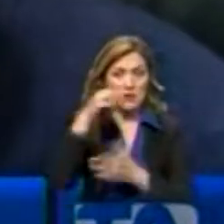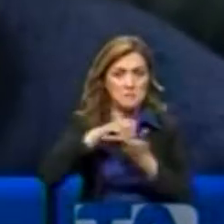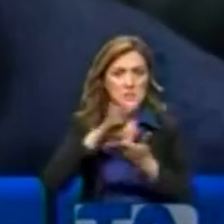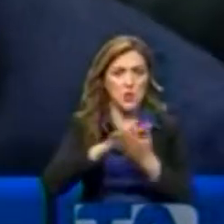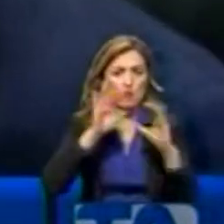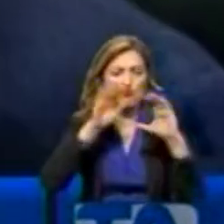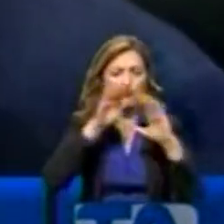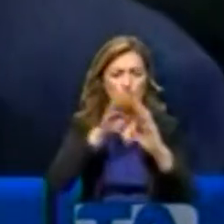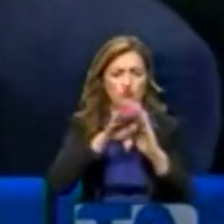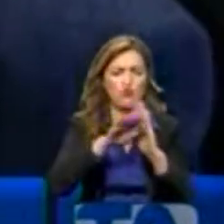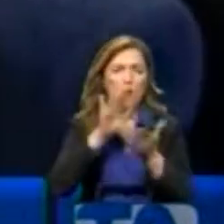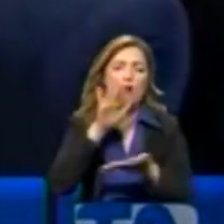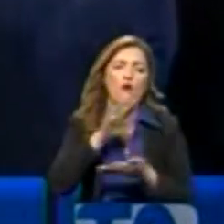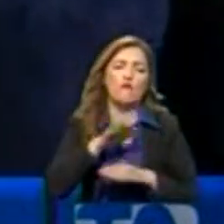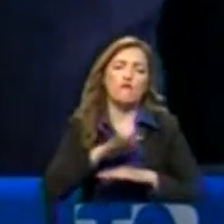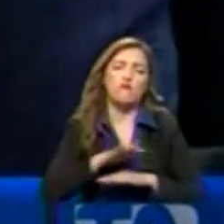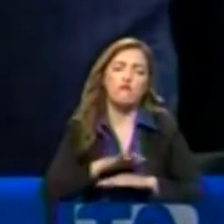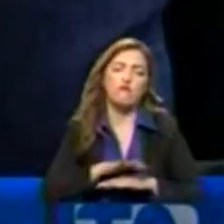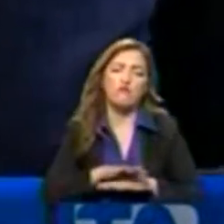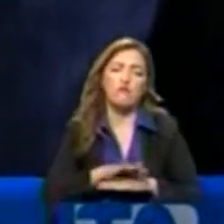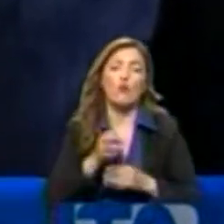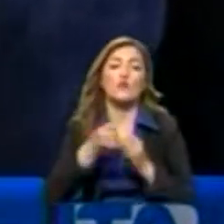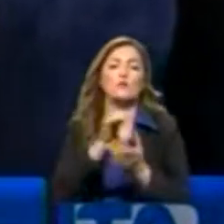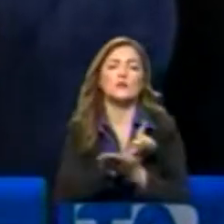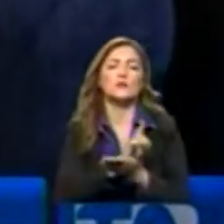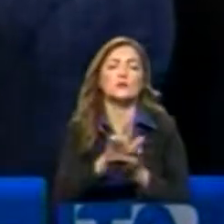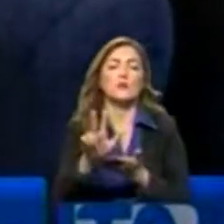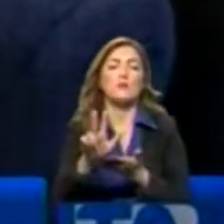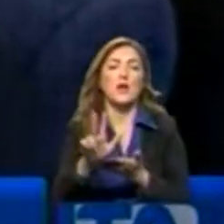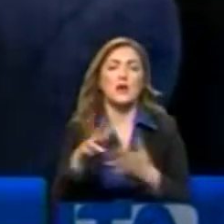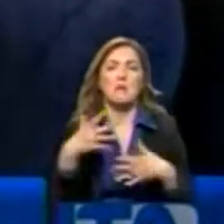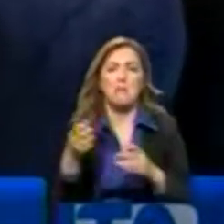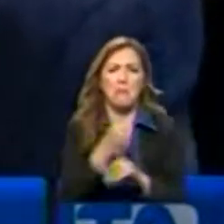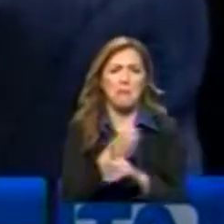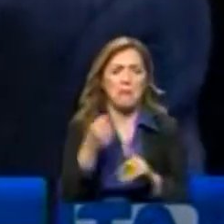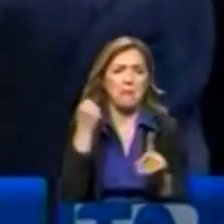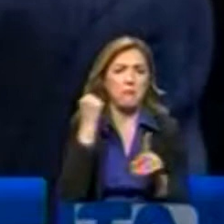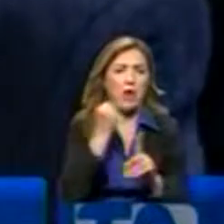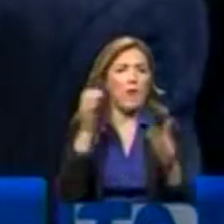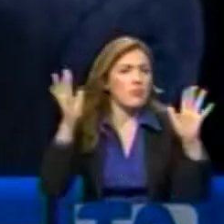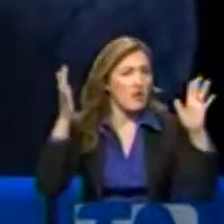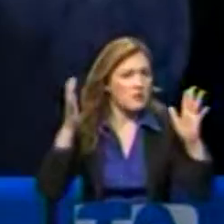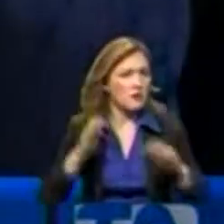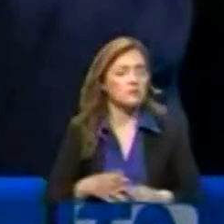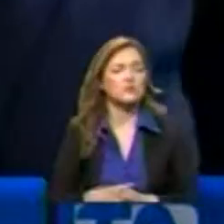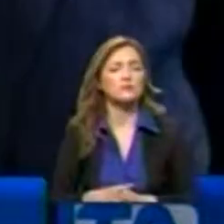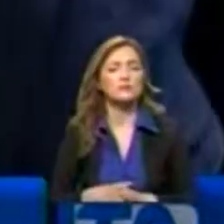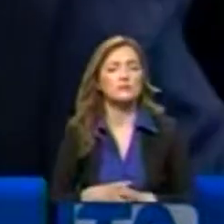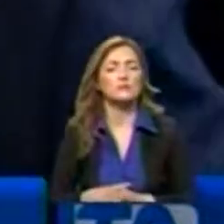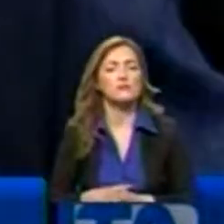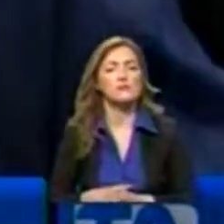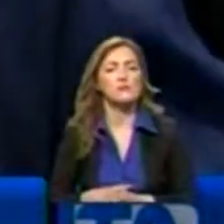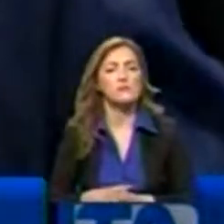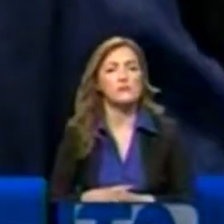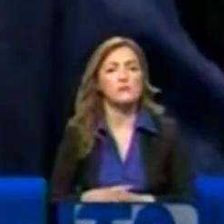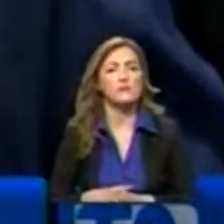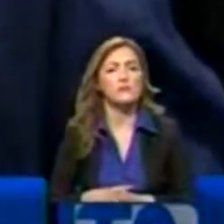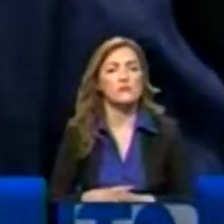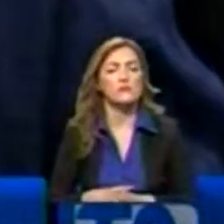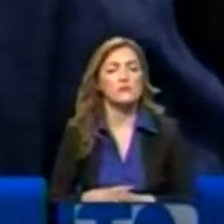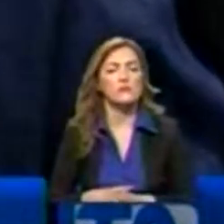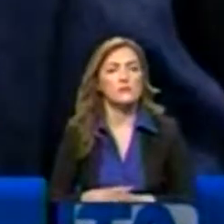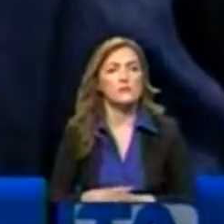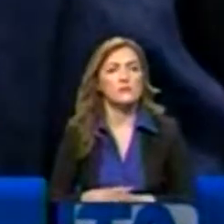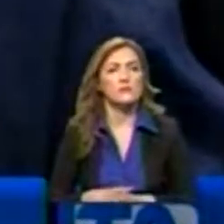estas últimas 3 semanas no hemos tenido hechos violentos que lamentar en ninguno de los centros